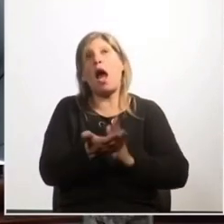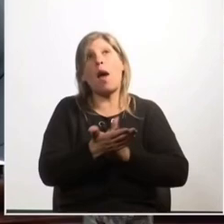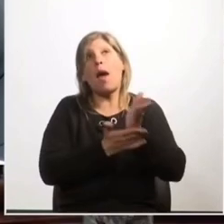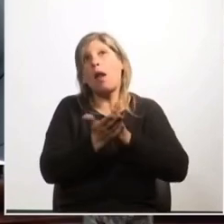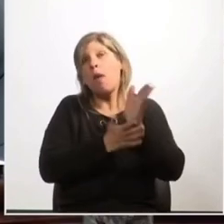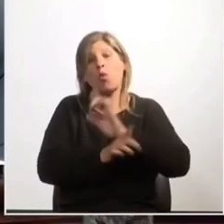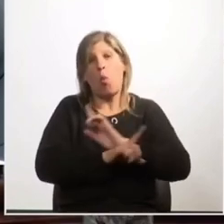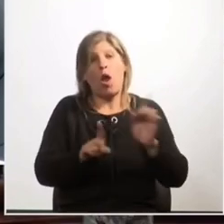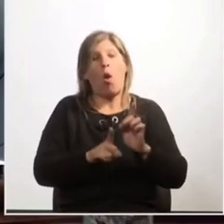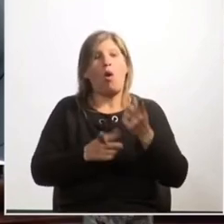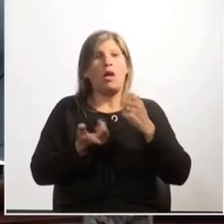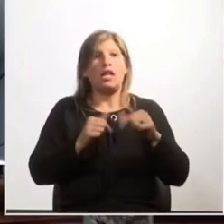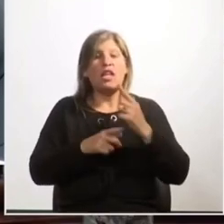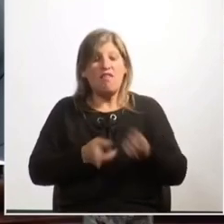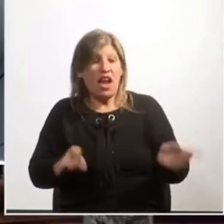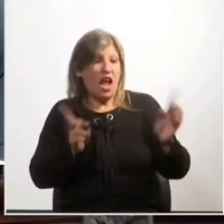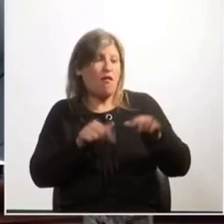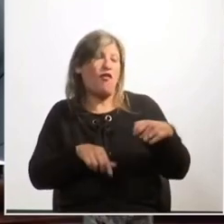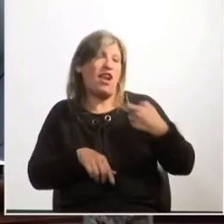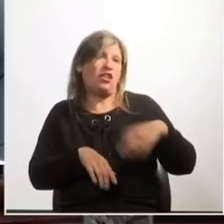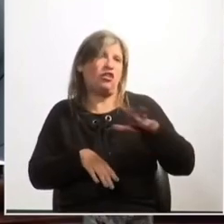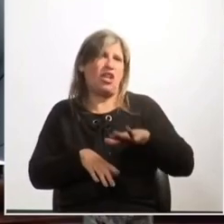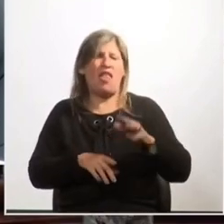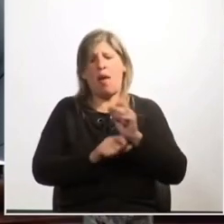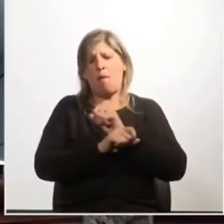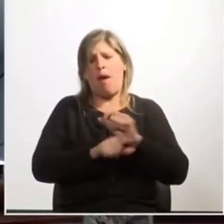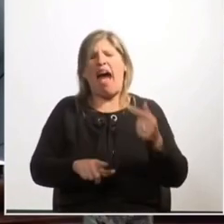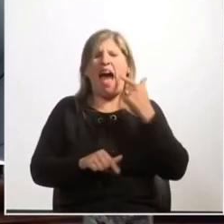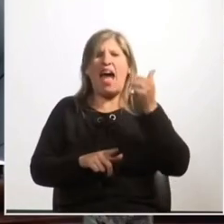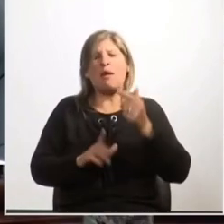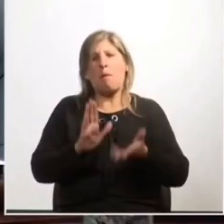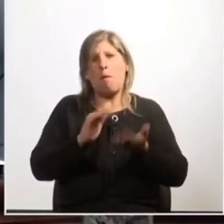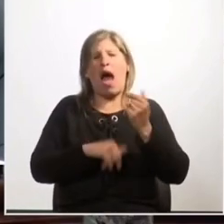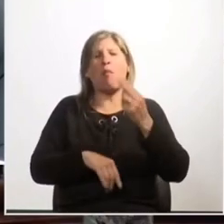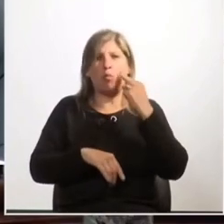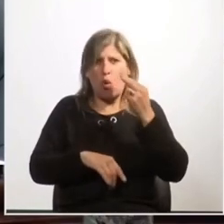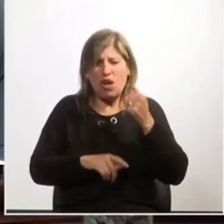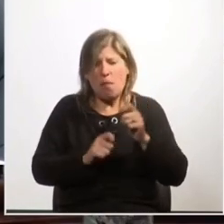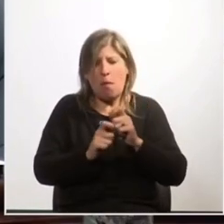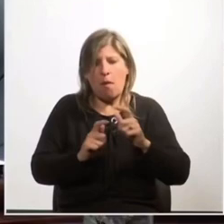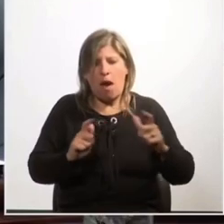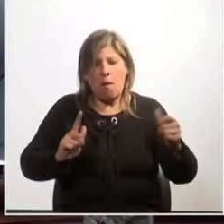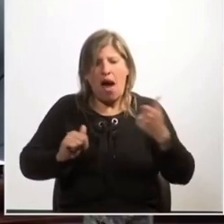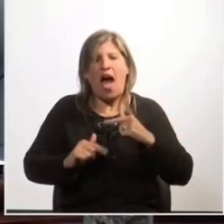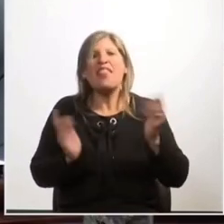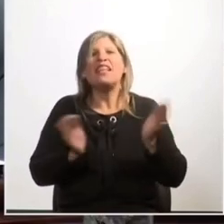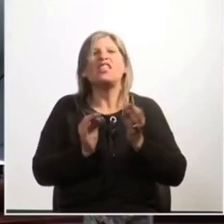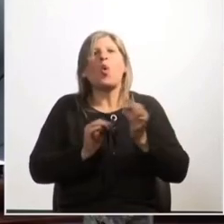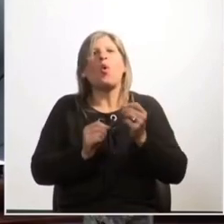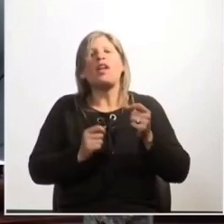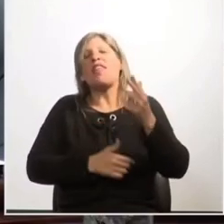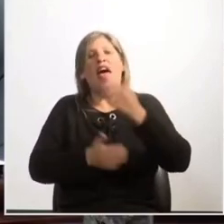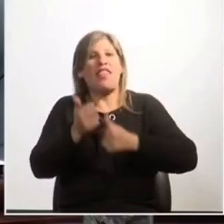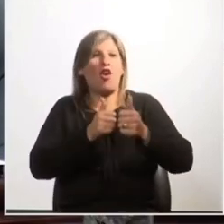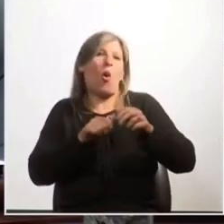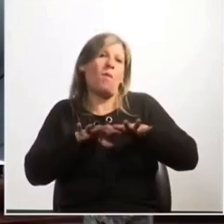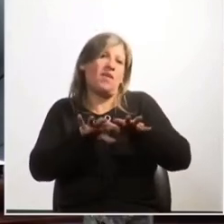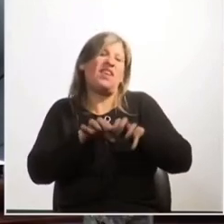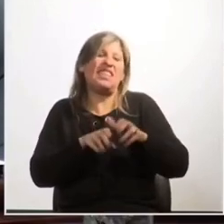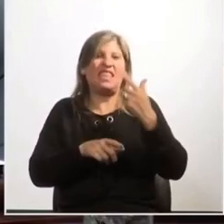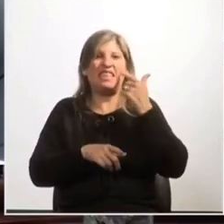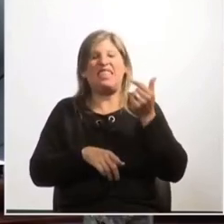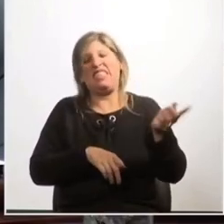volver muy mal, generando más problemas de seguridad y convivencia si su privación de libertad es